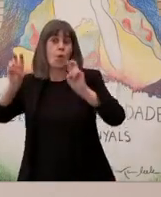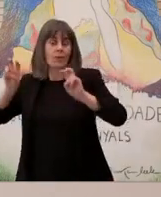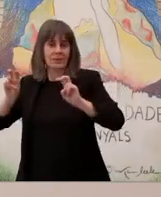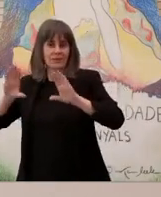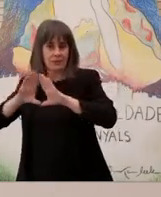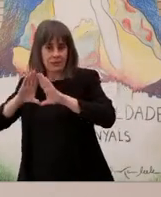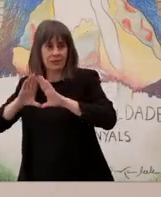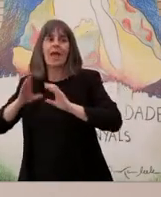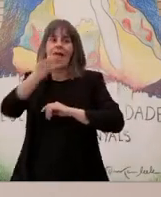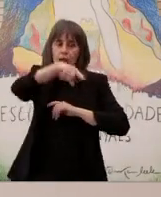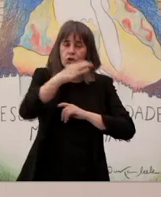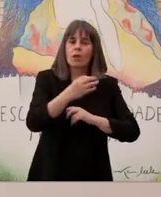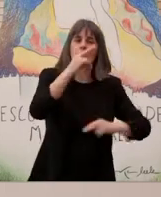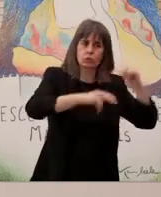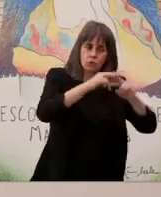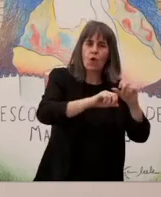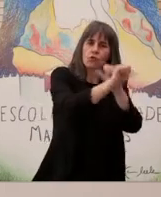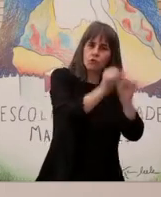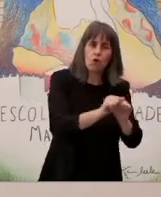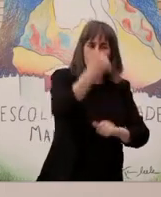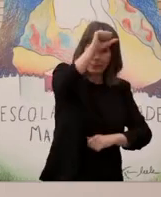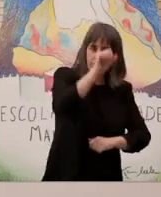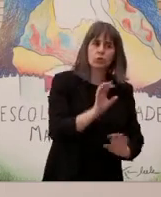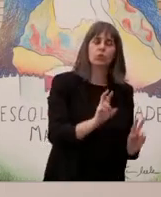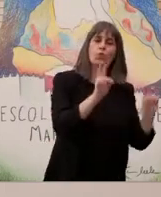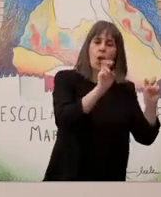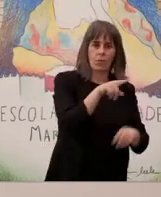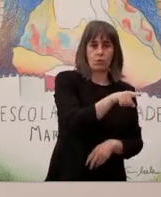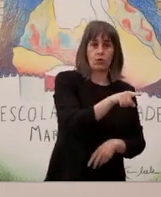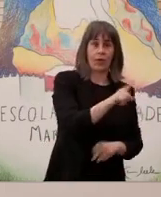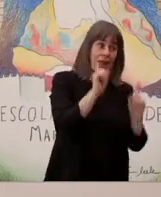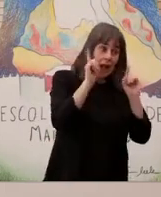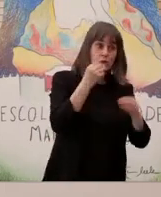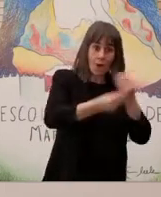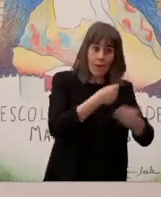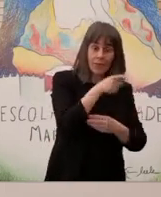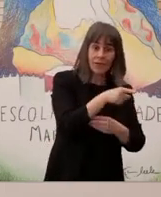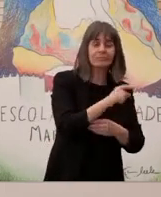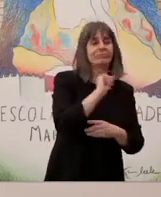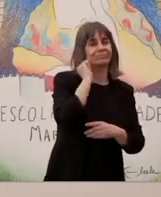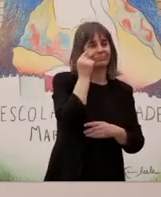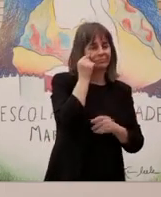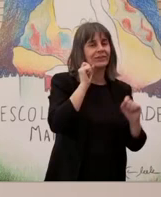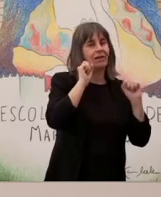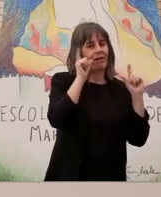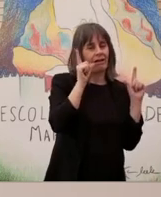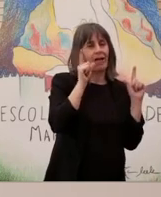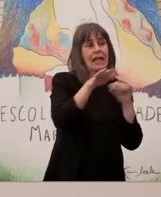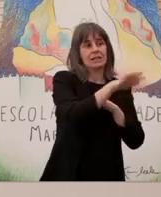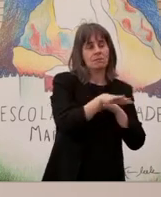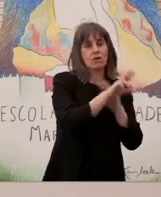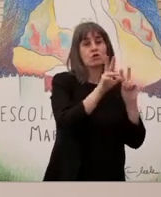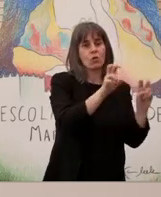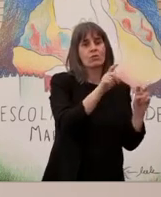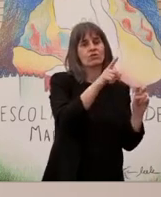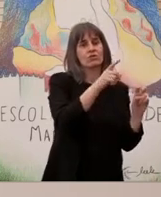él les construyen nuevas masculinidades porque seas construyen se darán conta de que en esos espacios de nuevas masculinidades por lo menos